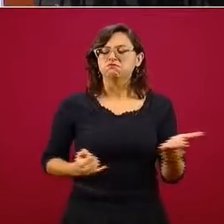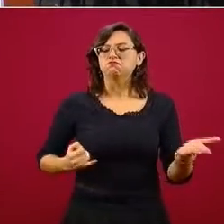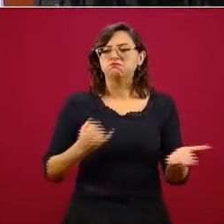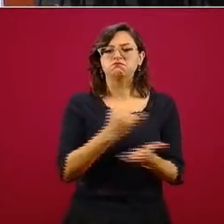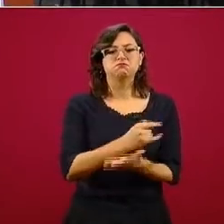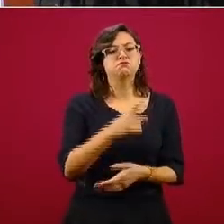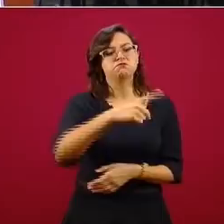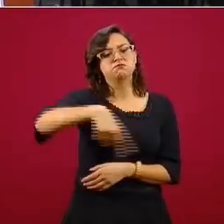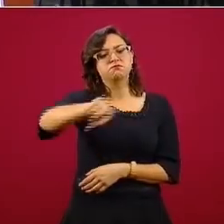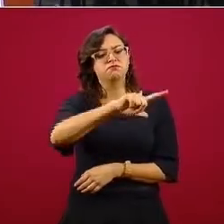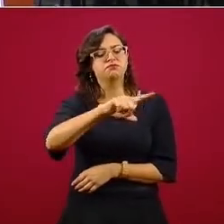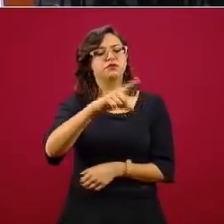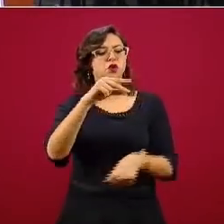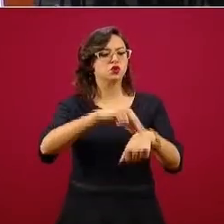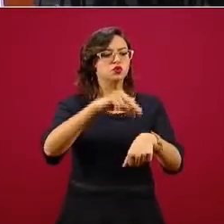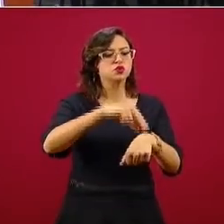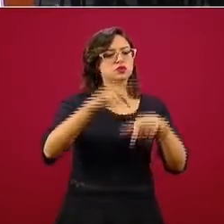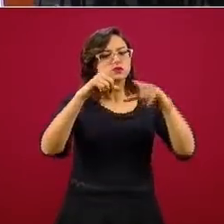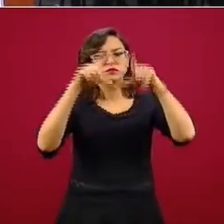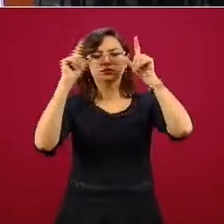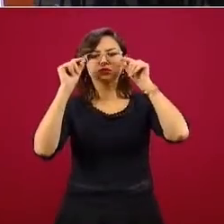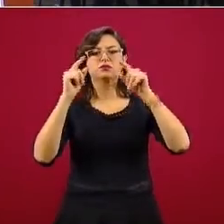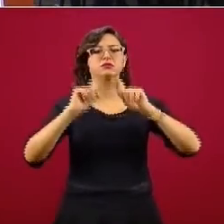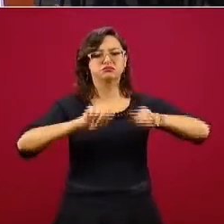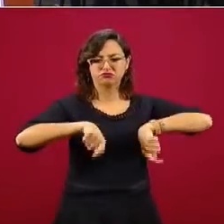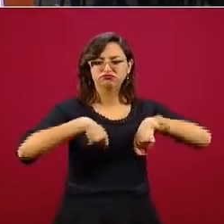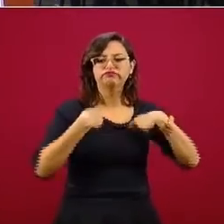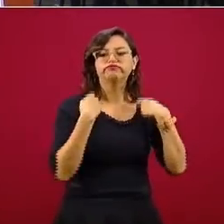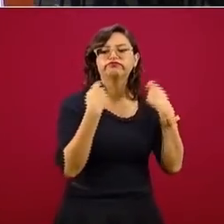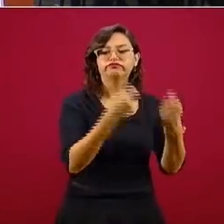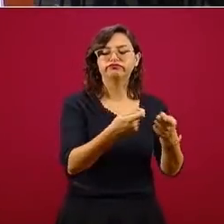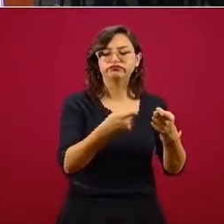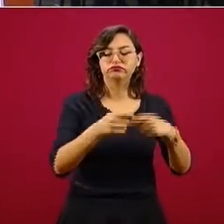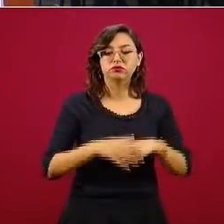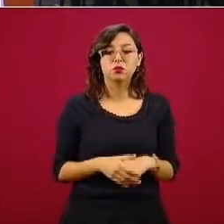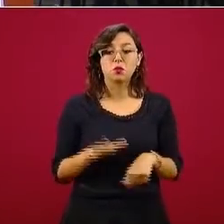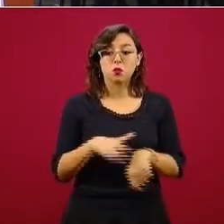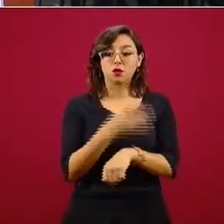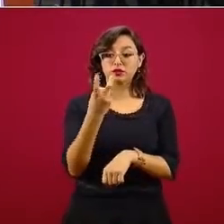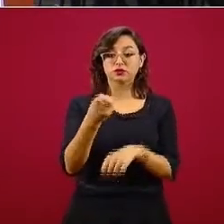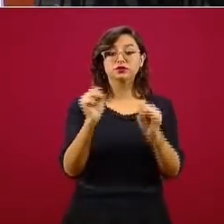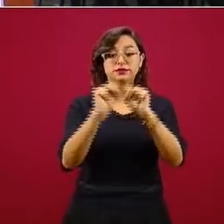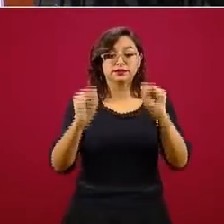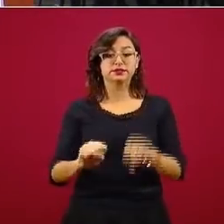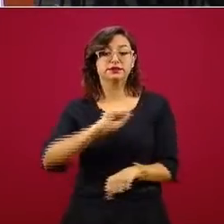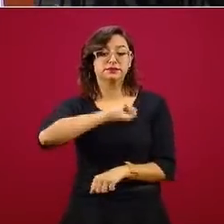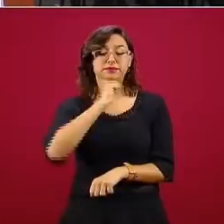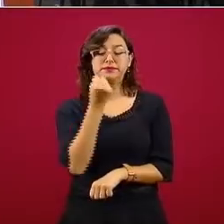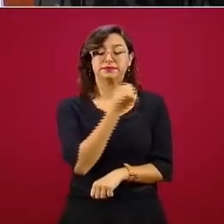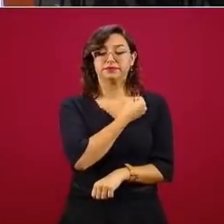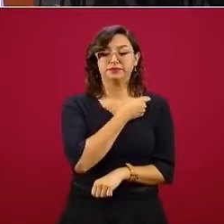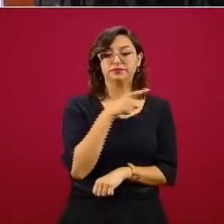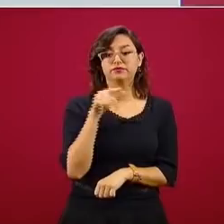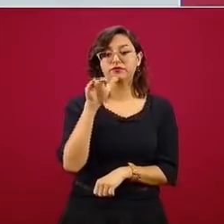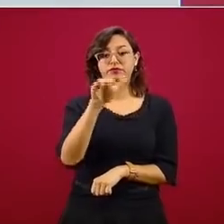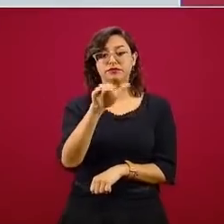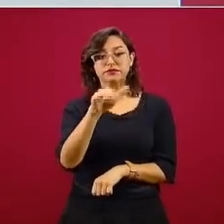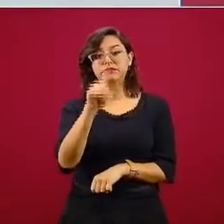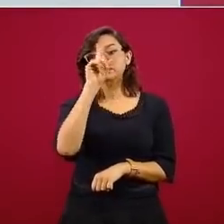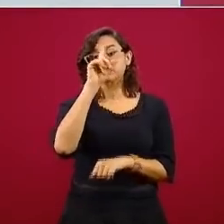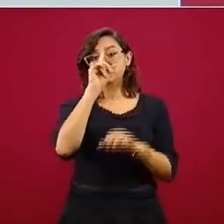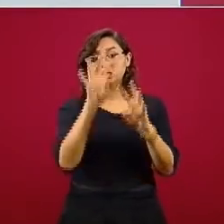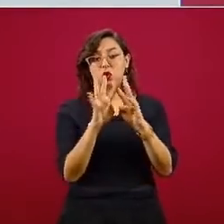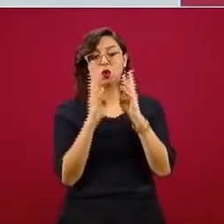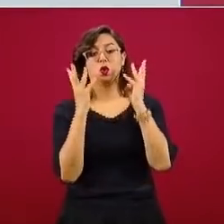el sector salud le hizo una solicitud al Consejo de Premiación de la Condecoración Miguel Hidalgo,